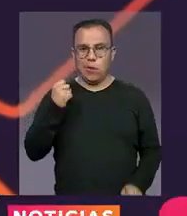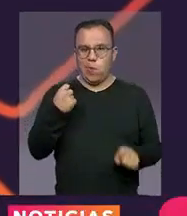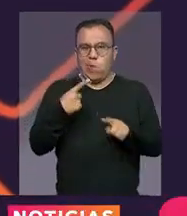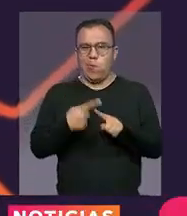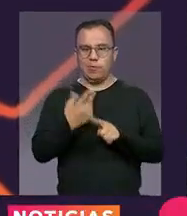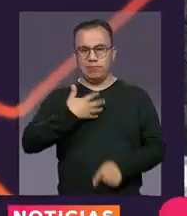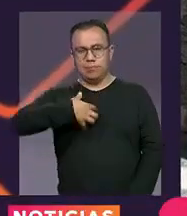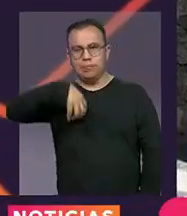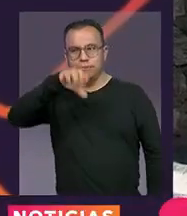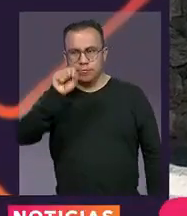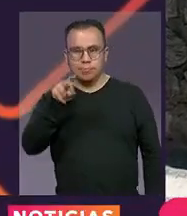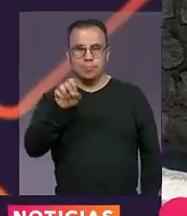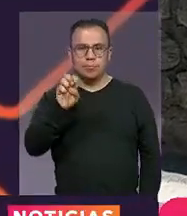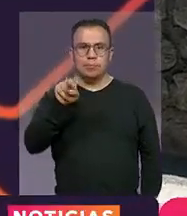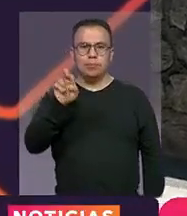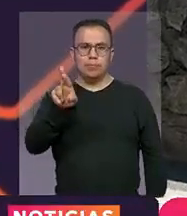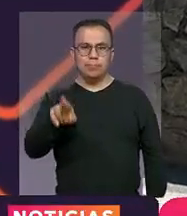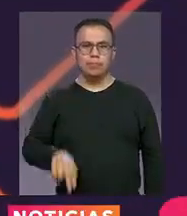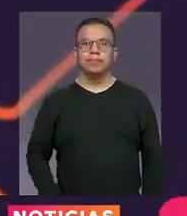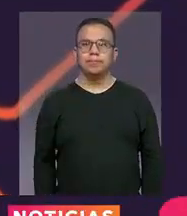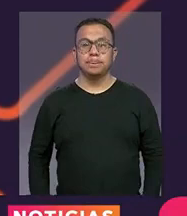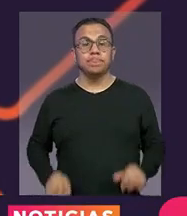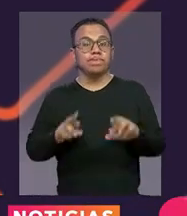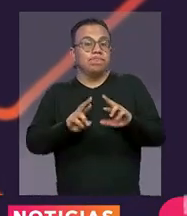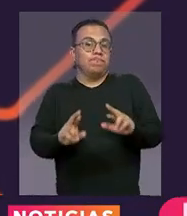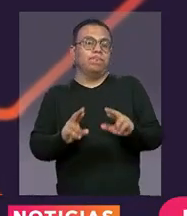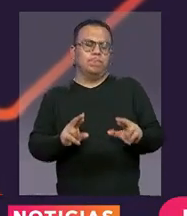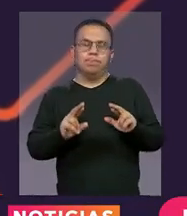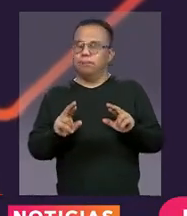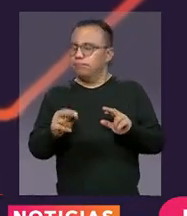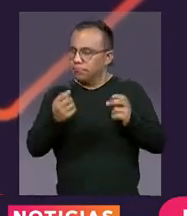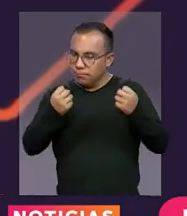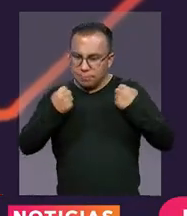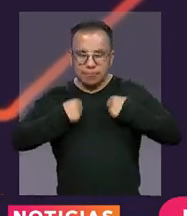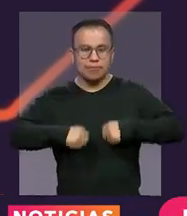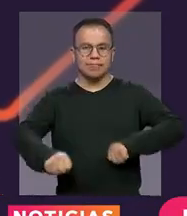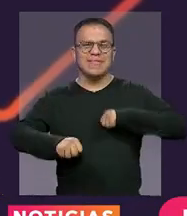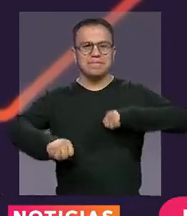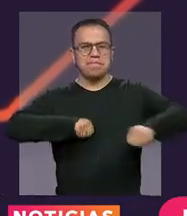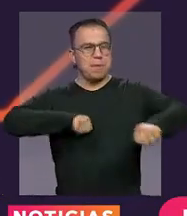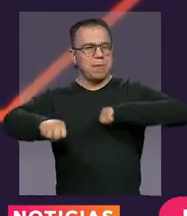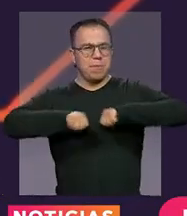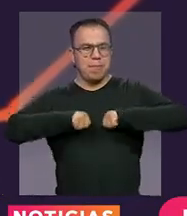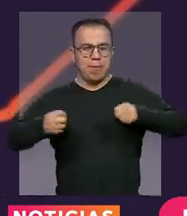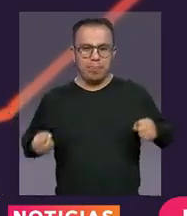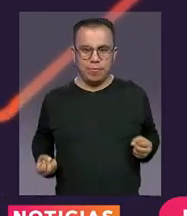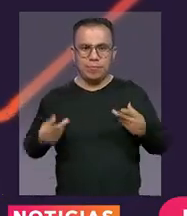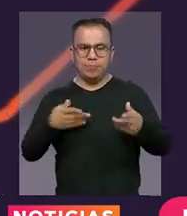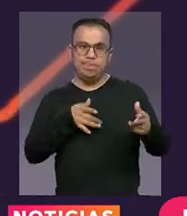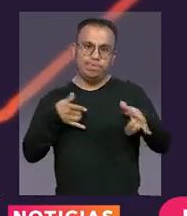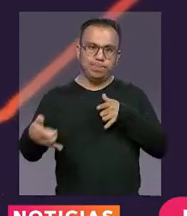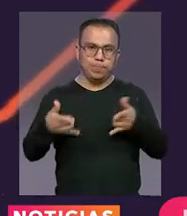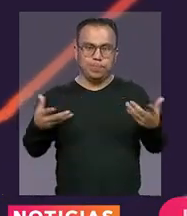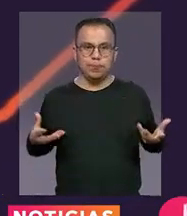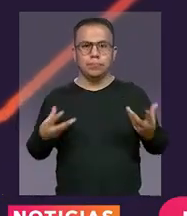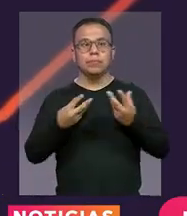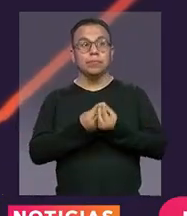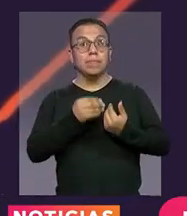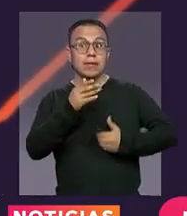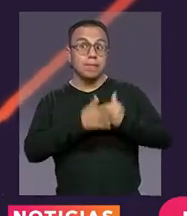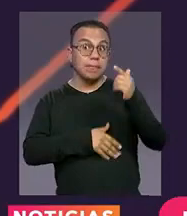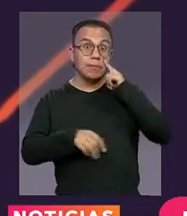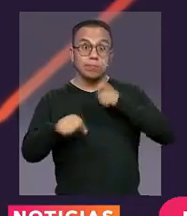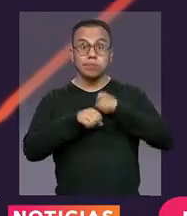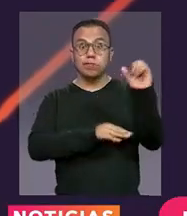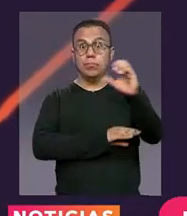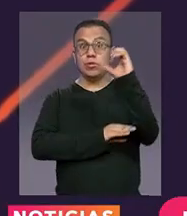campeona mundial Annemiek van Vleuten. Solo espero hacerlo de la mejor manera y aportar lo más que pueda a mi equipo. Además de las corredoras del